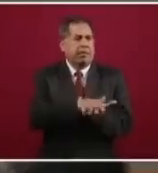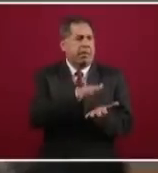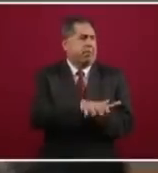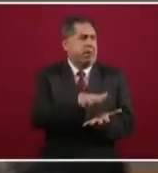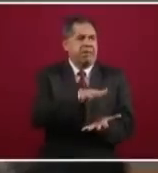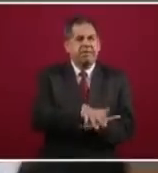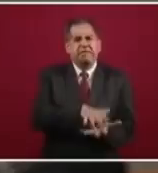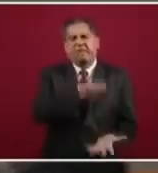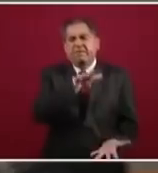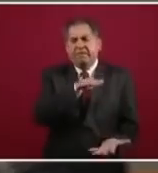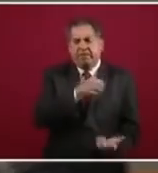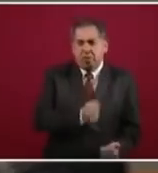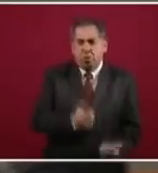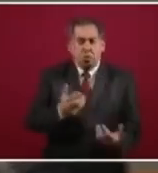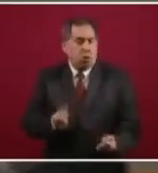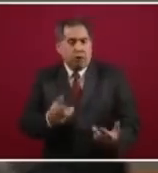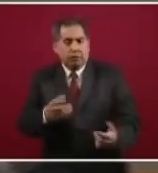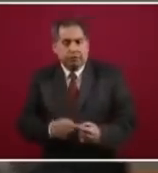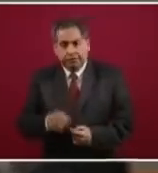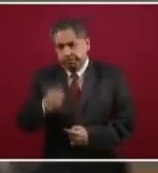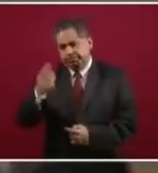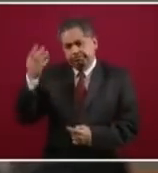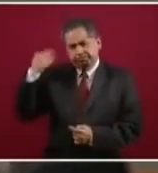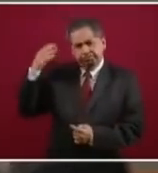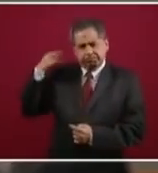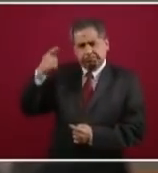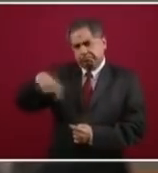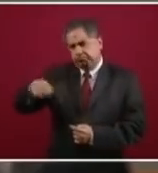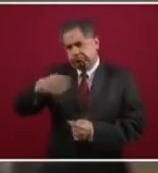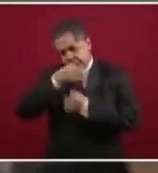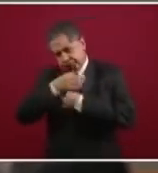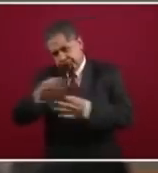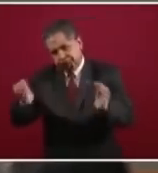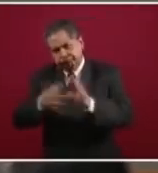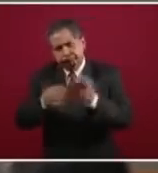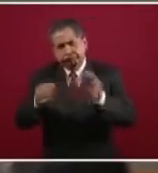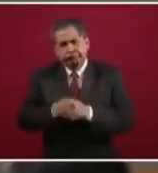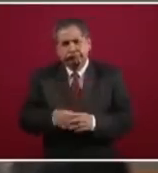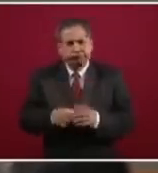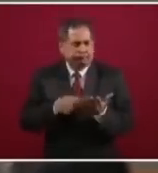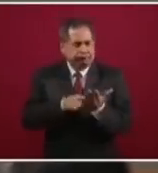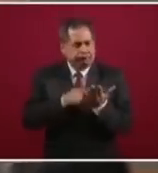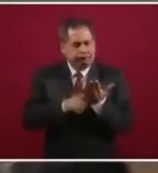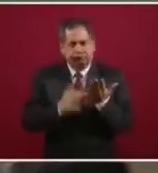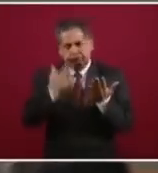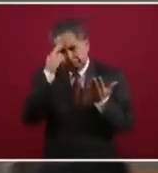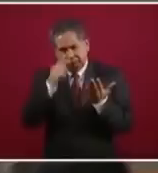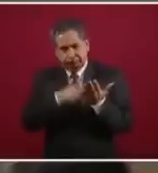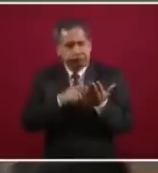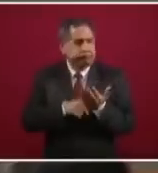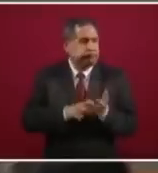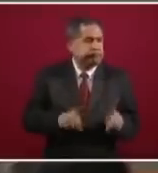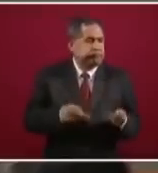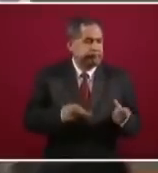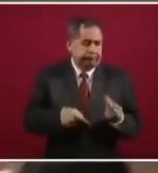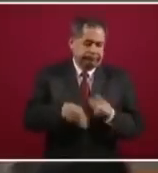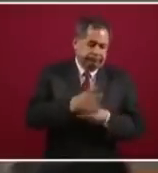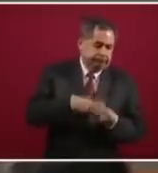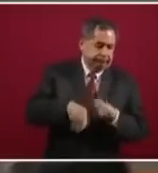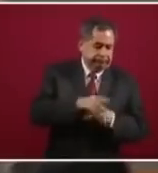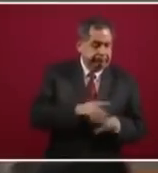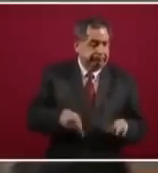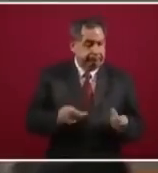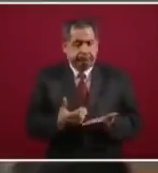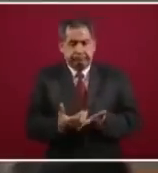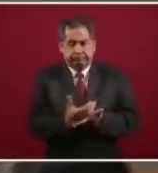usted ya durante mucho tiempo nos ha informado que pues su sustento viene precisamente de la venta de sus libros. Ahora, con